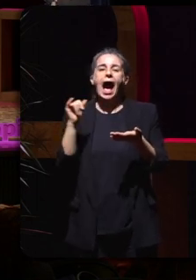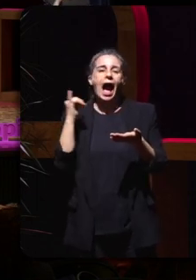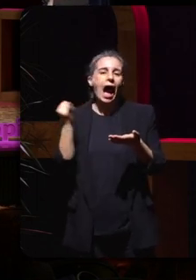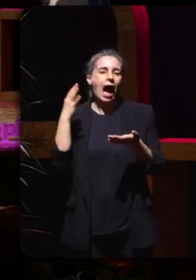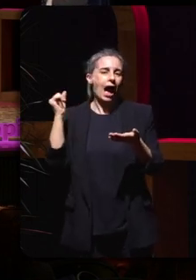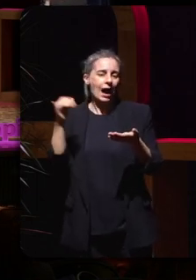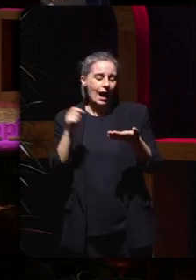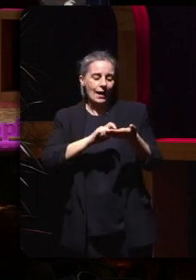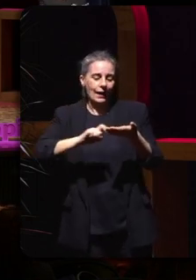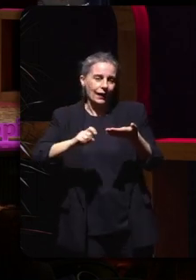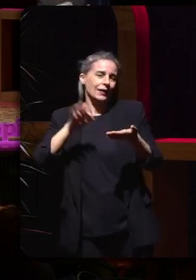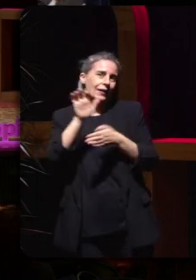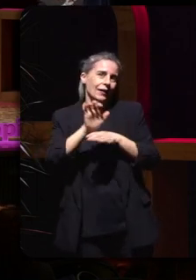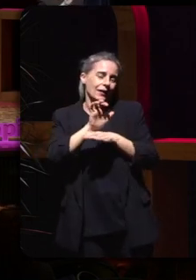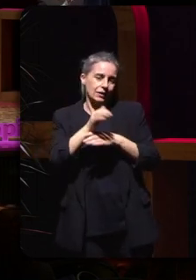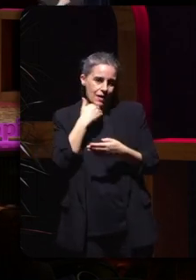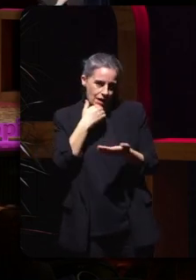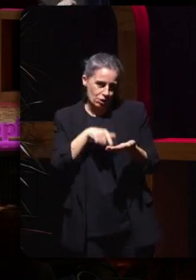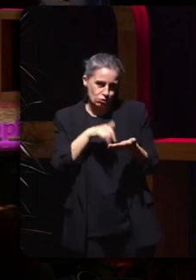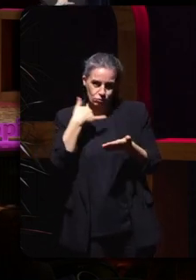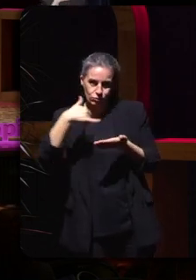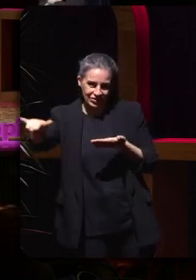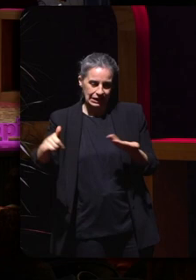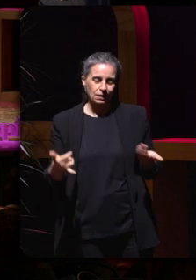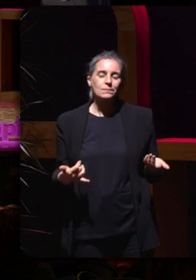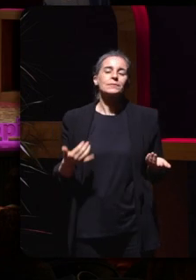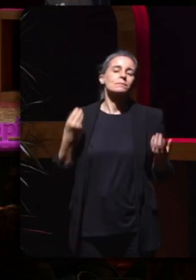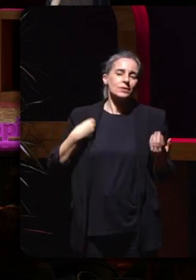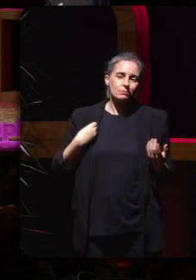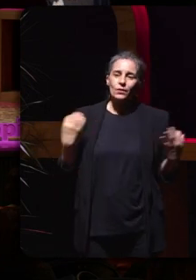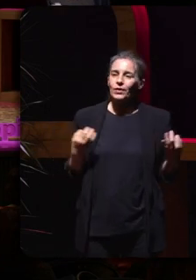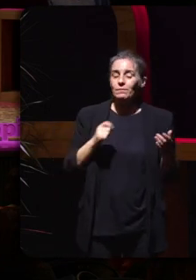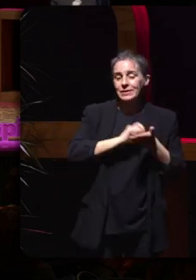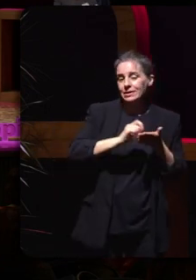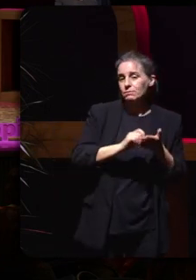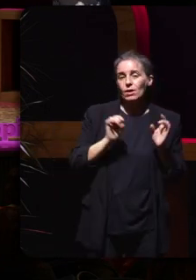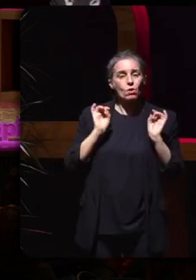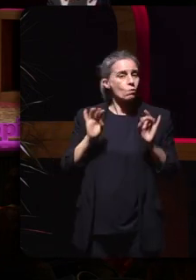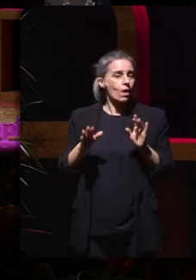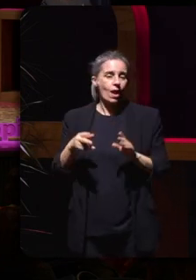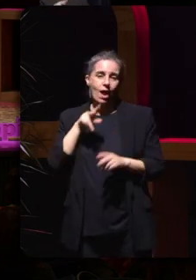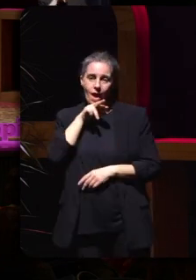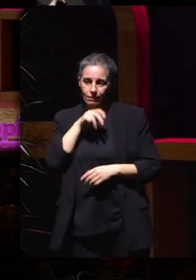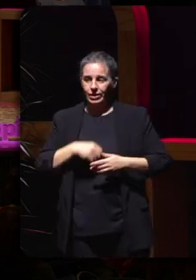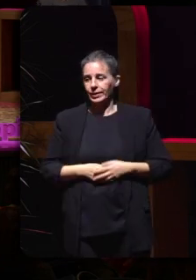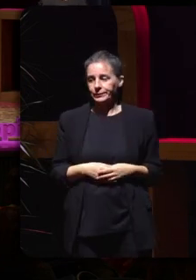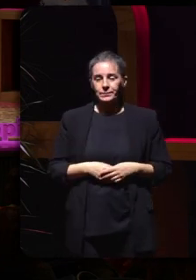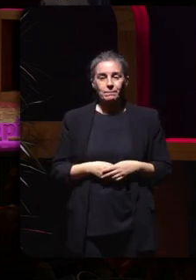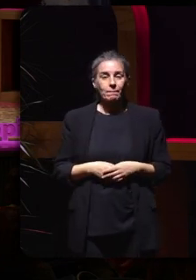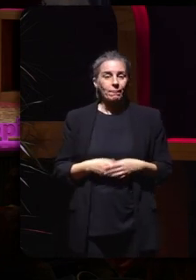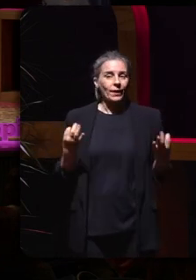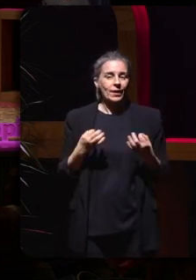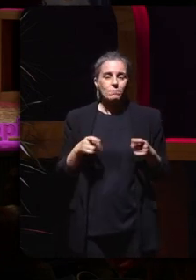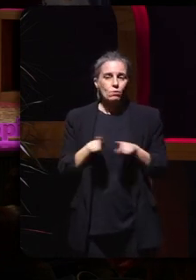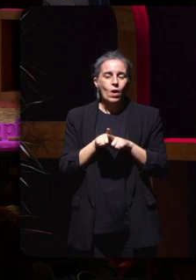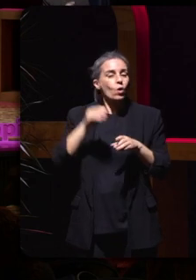Entonces yo creo que pues eso nada más caro escribir como hablar y transmitir sentido del humor